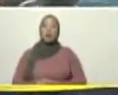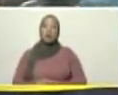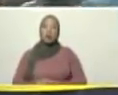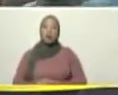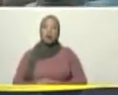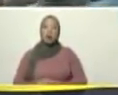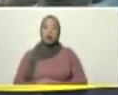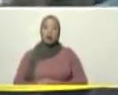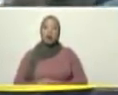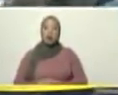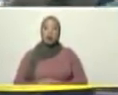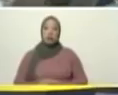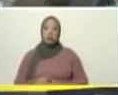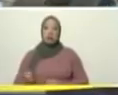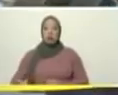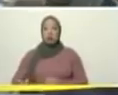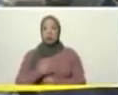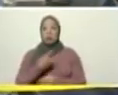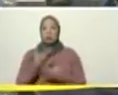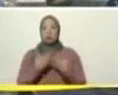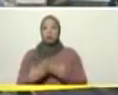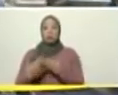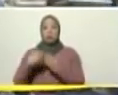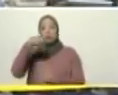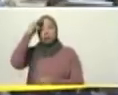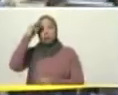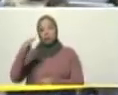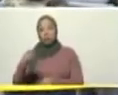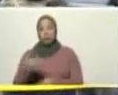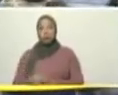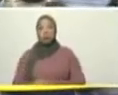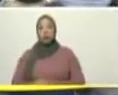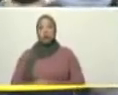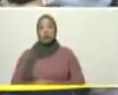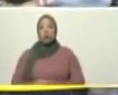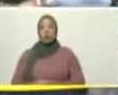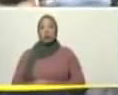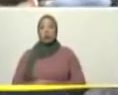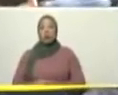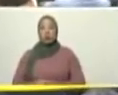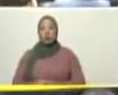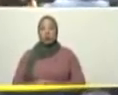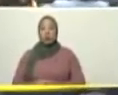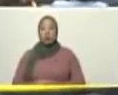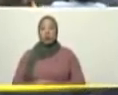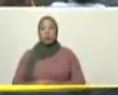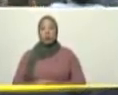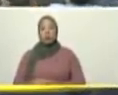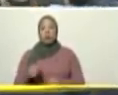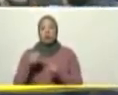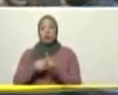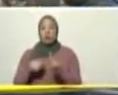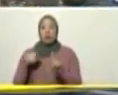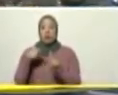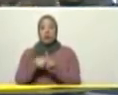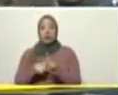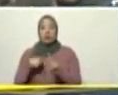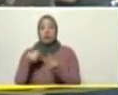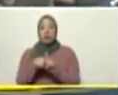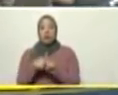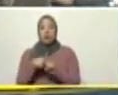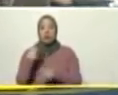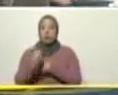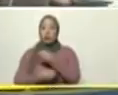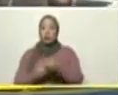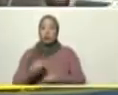y de traidores militares, un batallón de generales sin soldados, sin tropas,